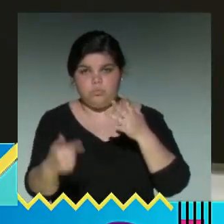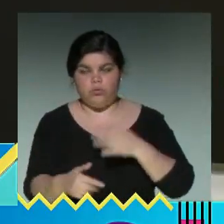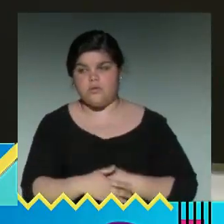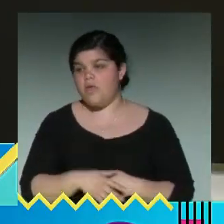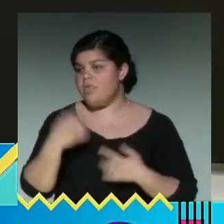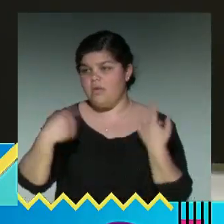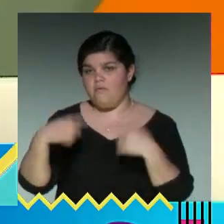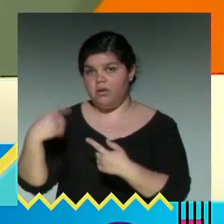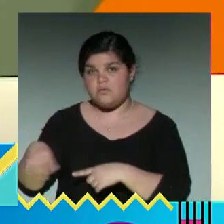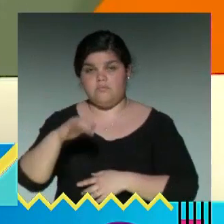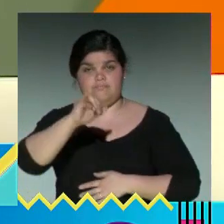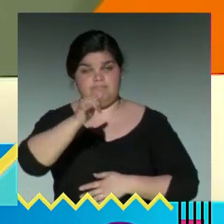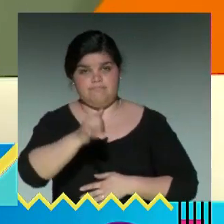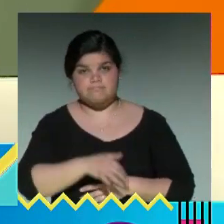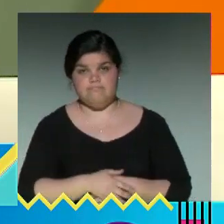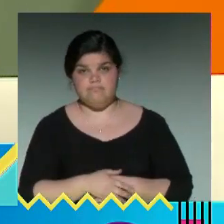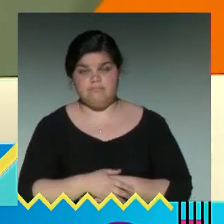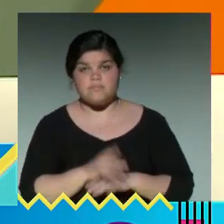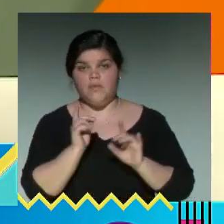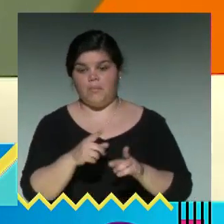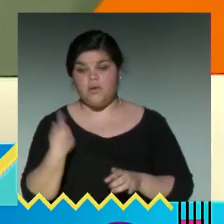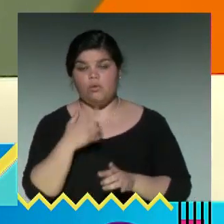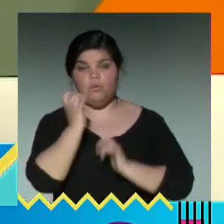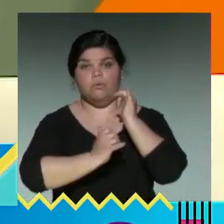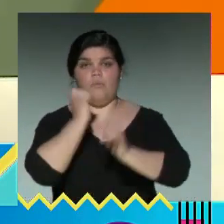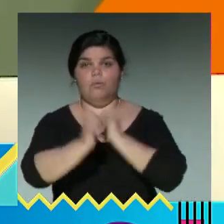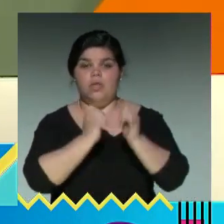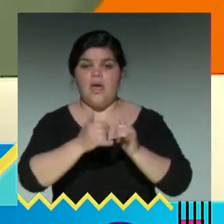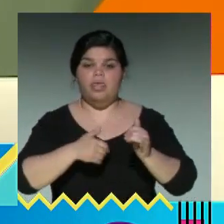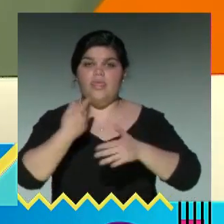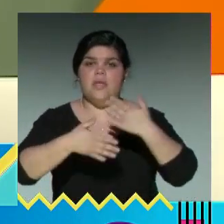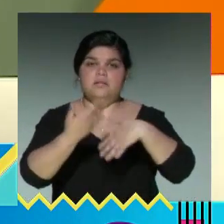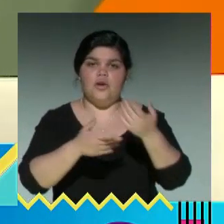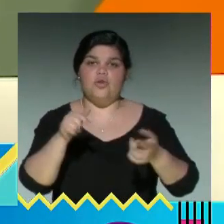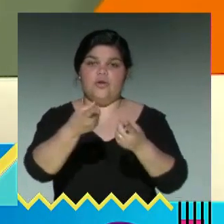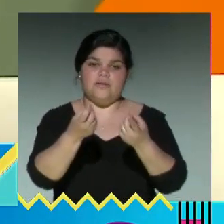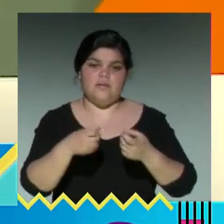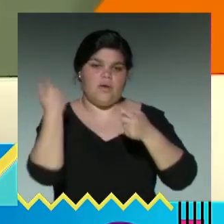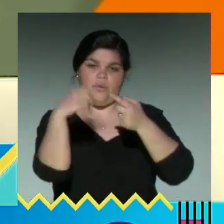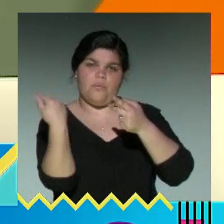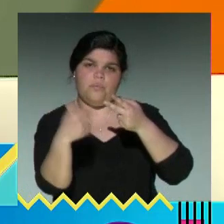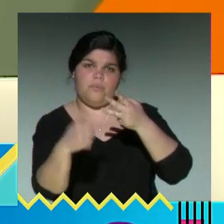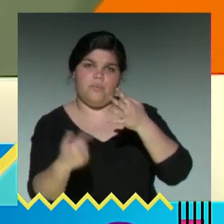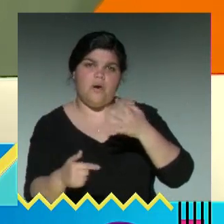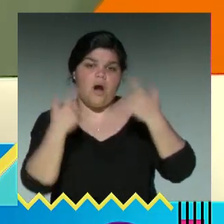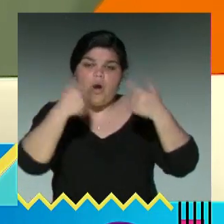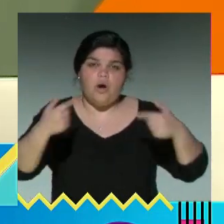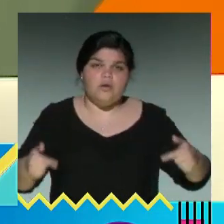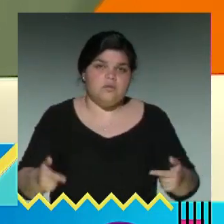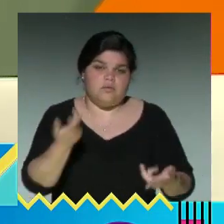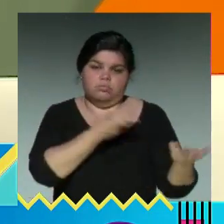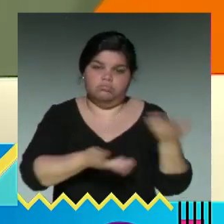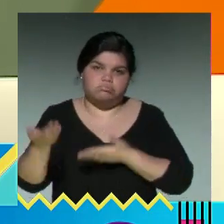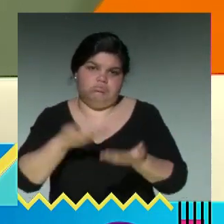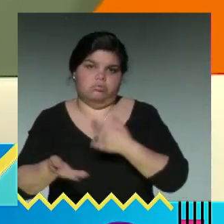Que exactamente. Nosotros decimos que ese desarrollo que se tiene que dar en ese territorio es multidimensional, donde las dimensiones son justamente estas: lo